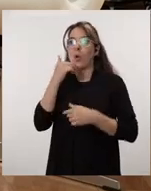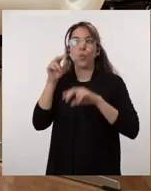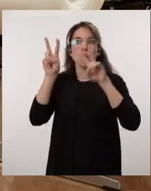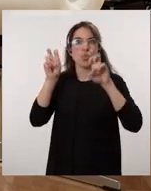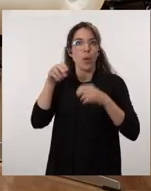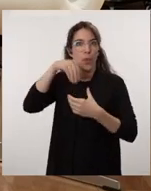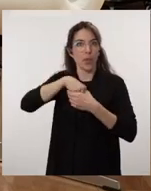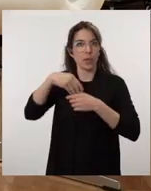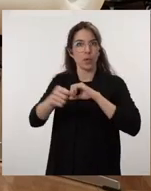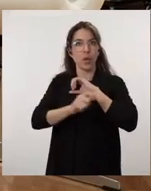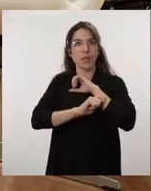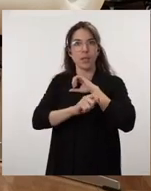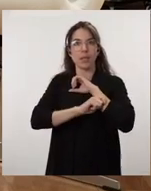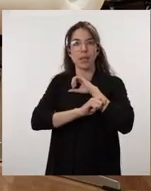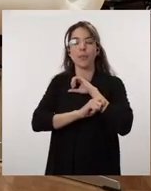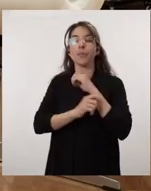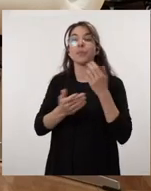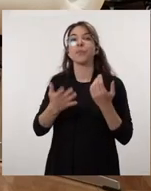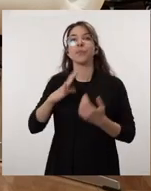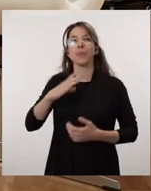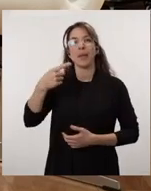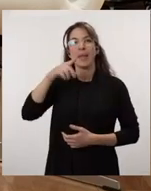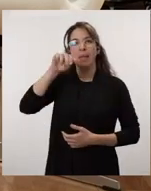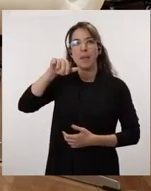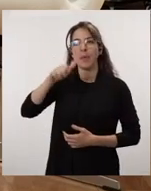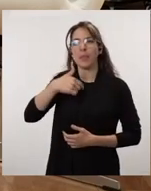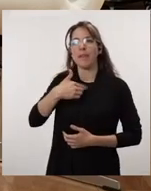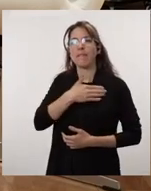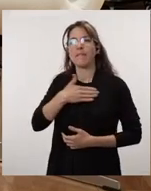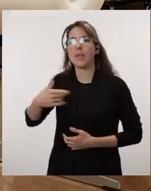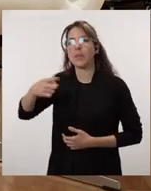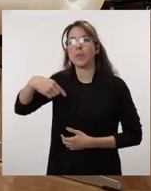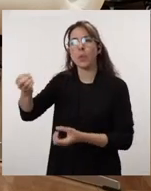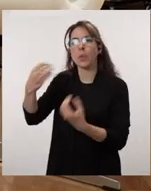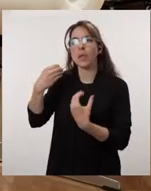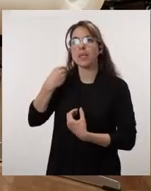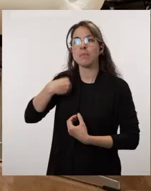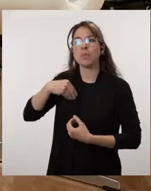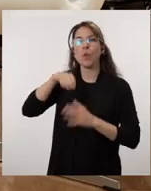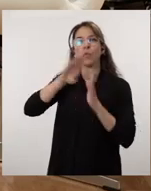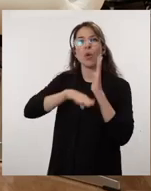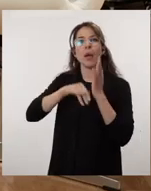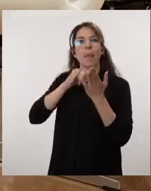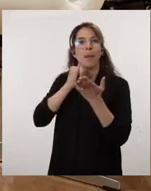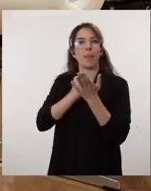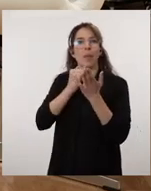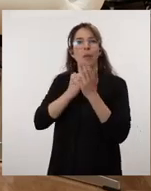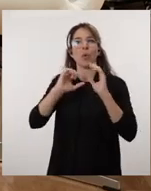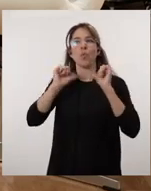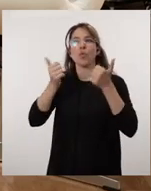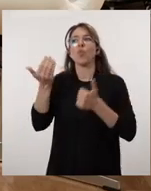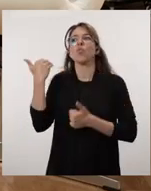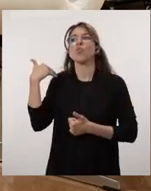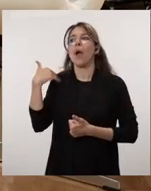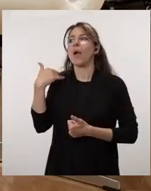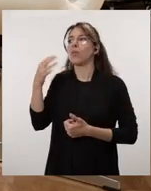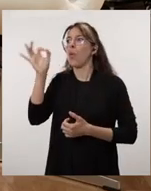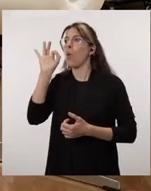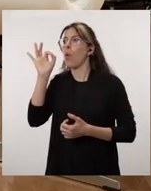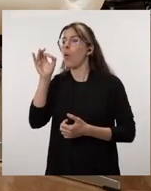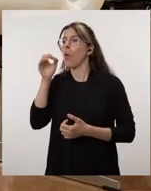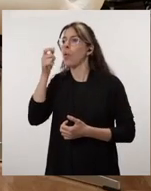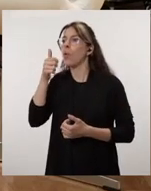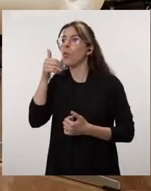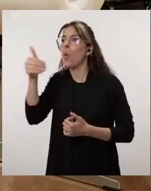que a mí me gustaría gemma que nos contaras cuando habéis lanzado el programa piloto cuánto va a durar es decir que nos concreta las algunos detalles el